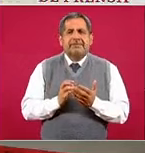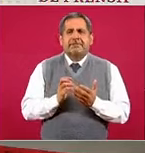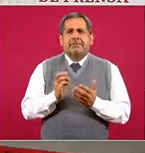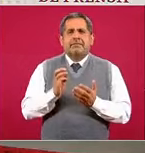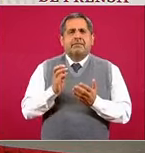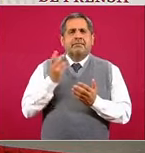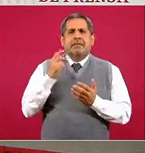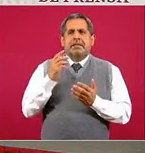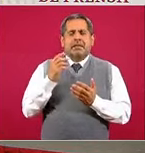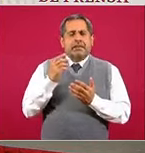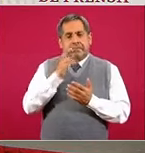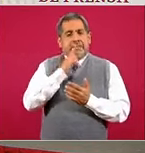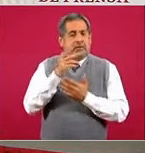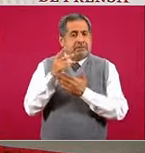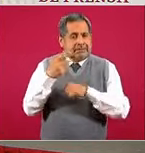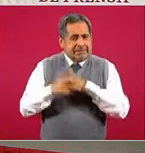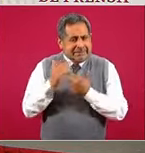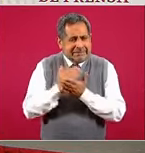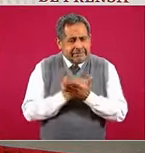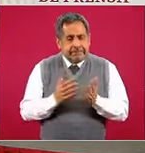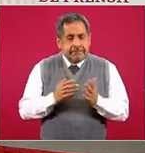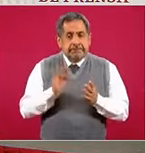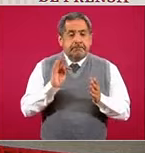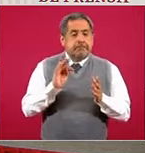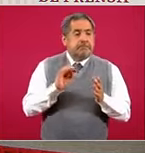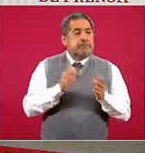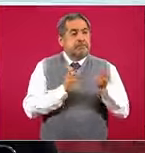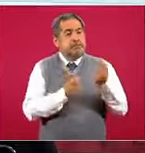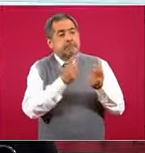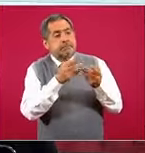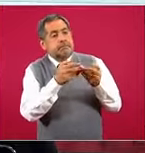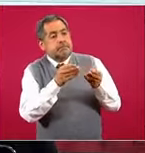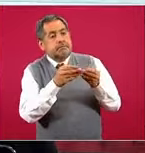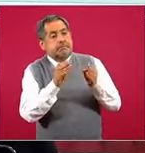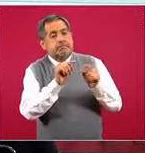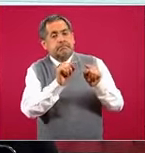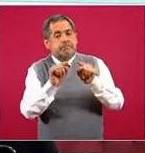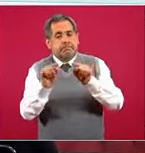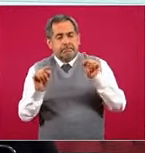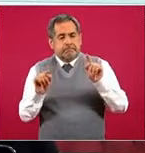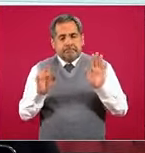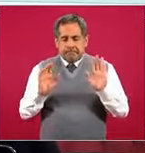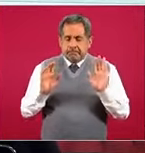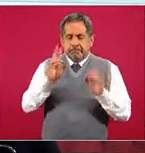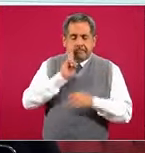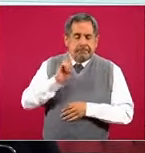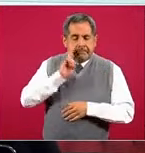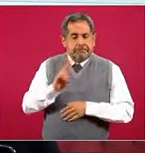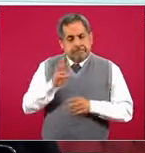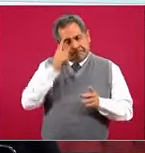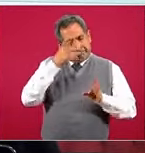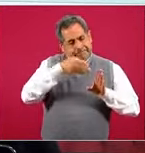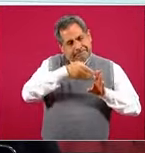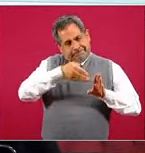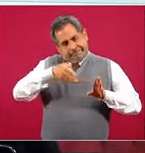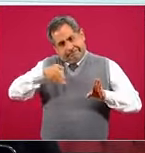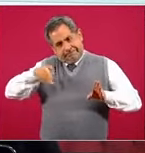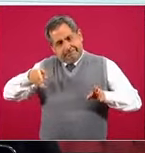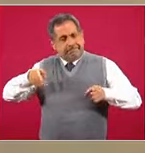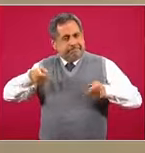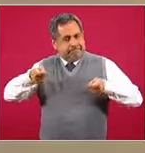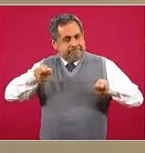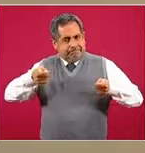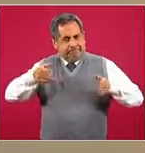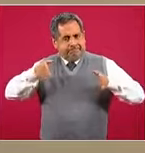más el riesgo, pero también se pueden abrir otras actividades que no están contempladas en el rojo para ir también